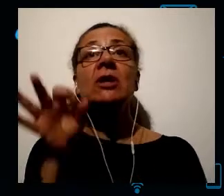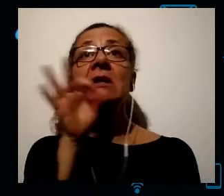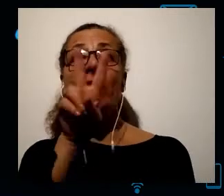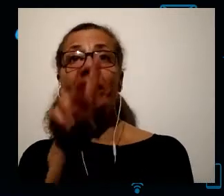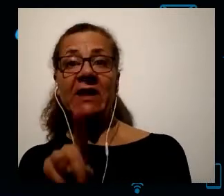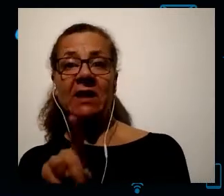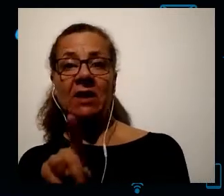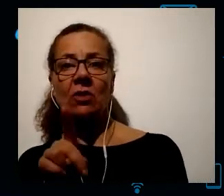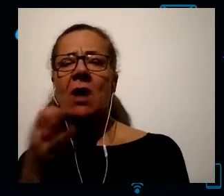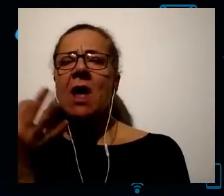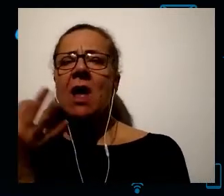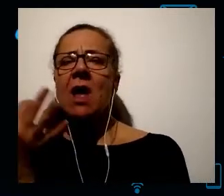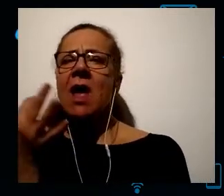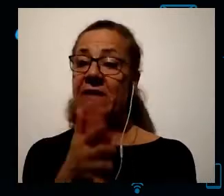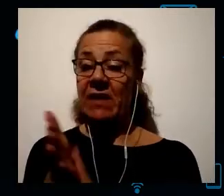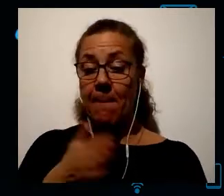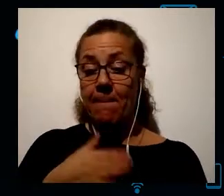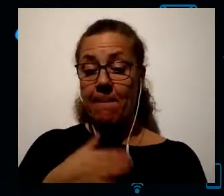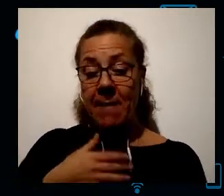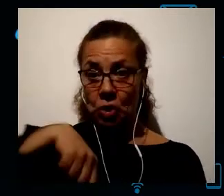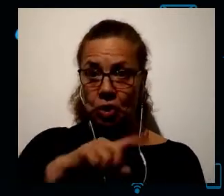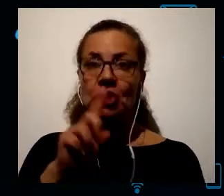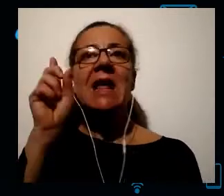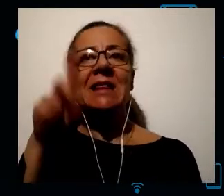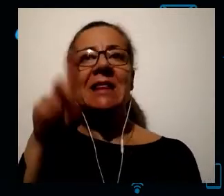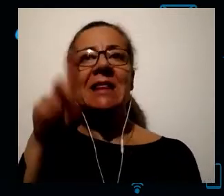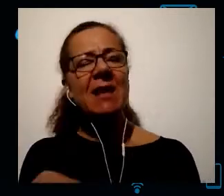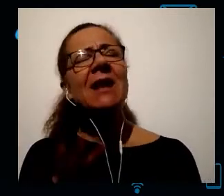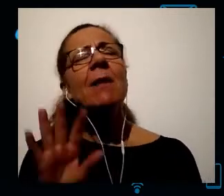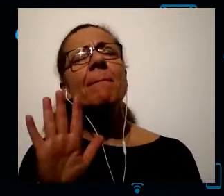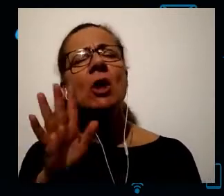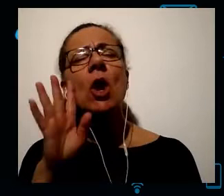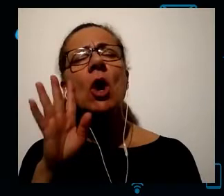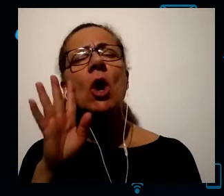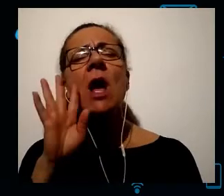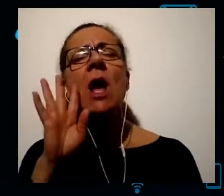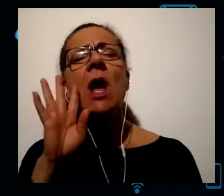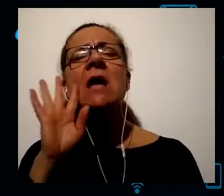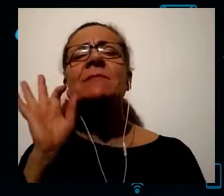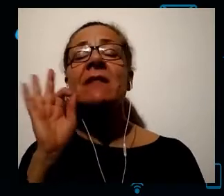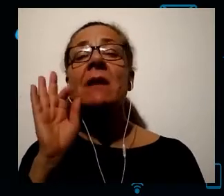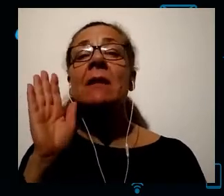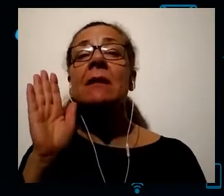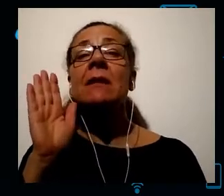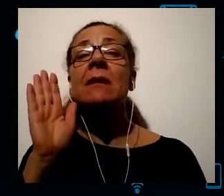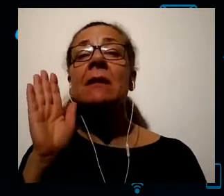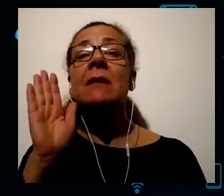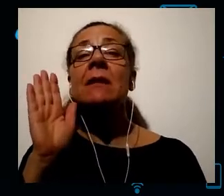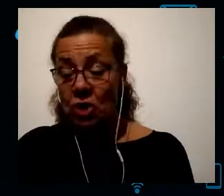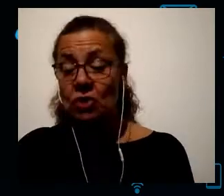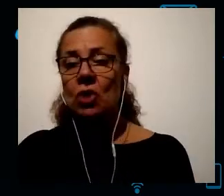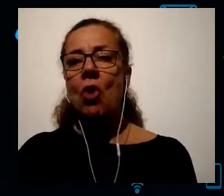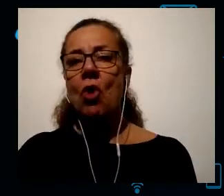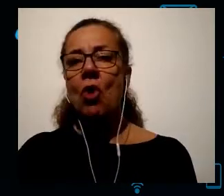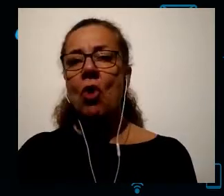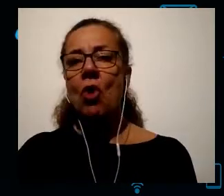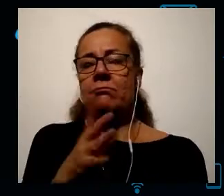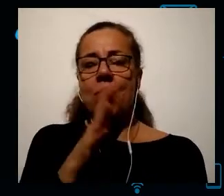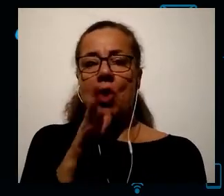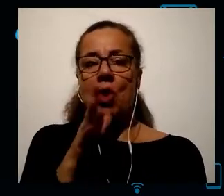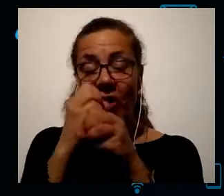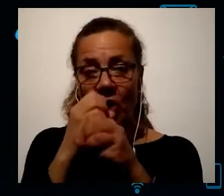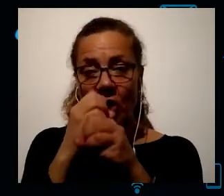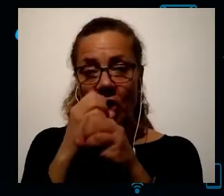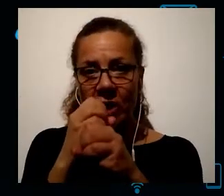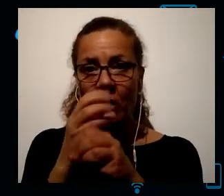va a implicar no sólo para nosotros que también sino sobre todo también para los más pequeños que tienen por razones biológicas tienen mucha más vida